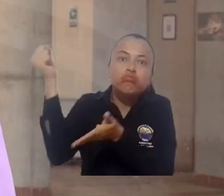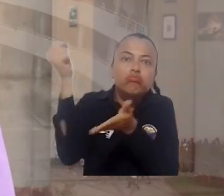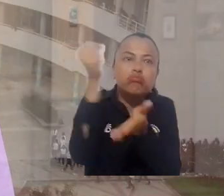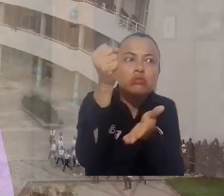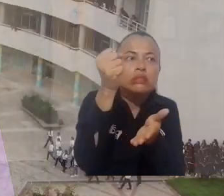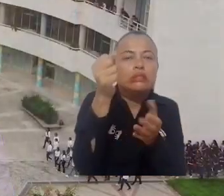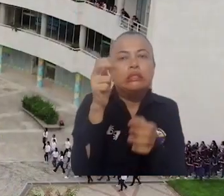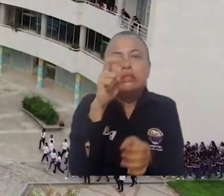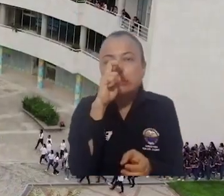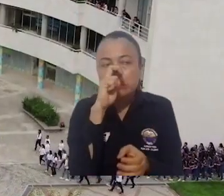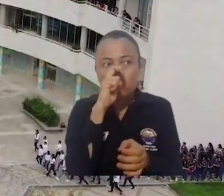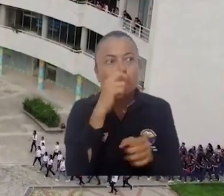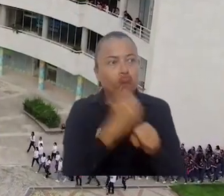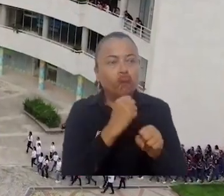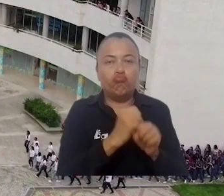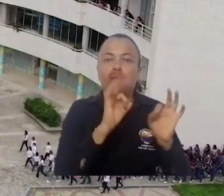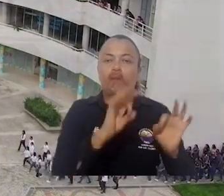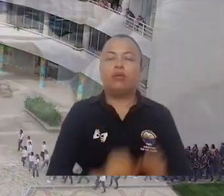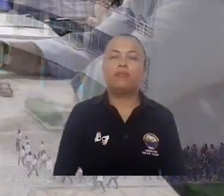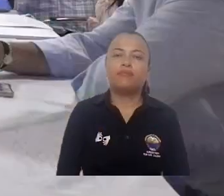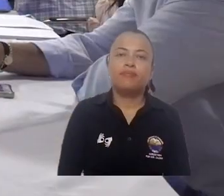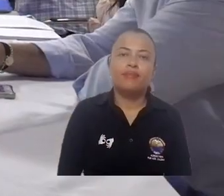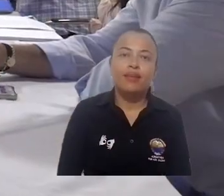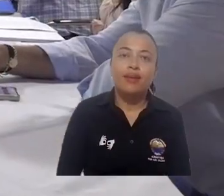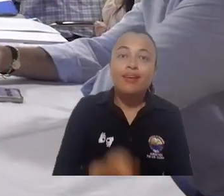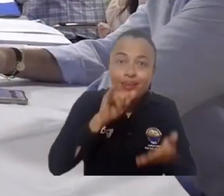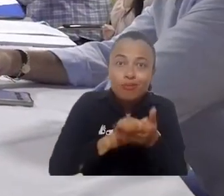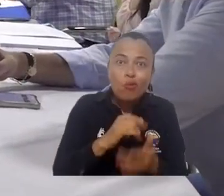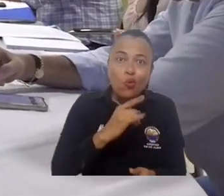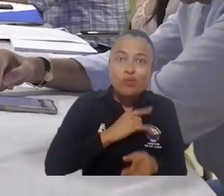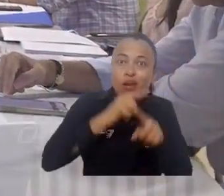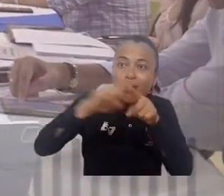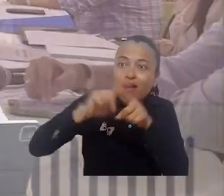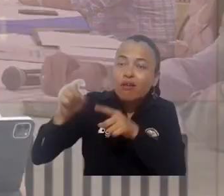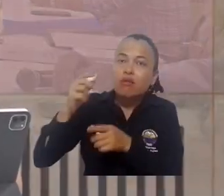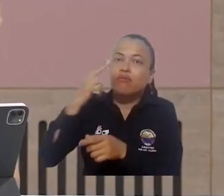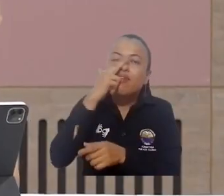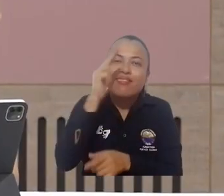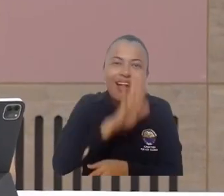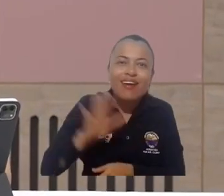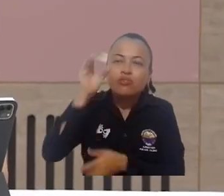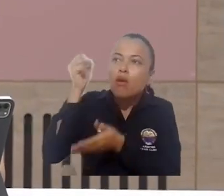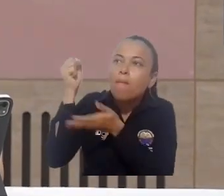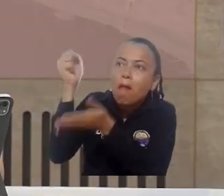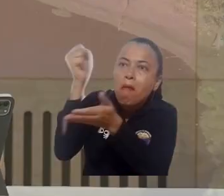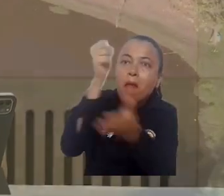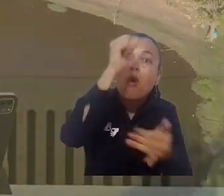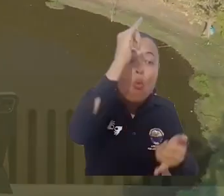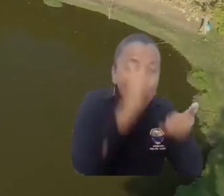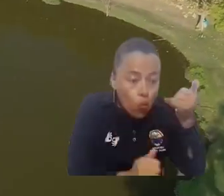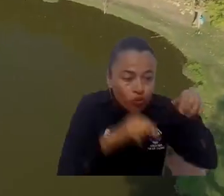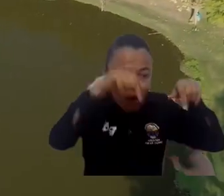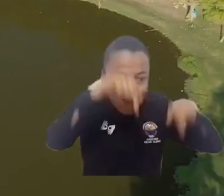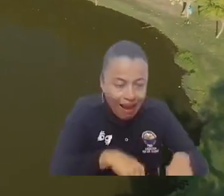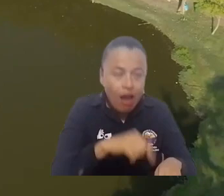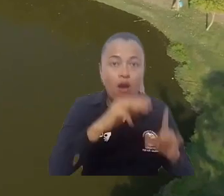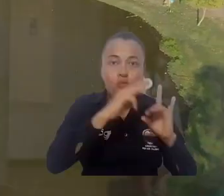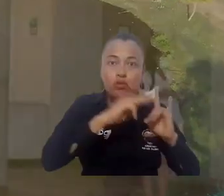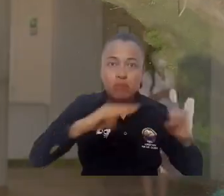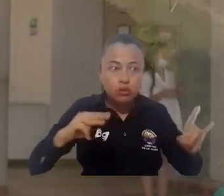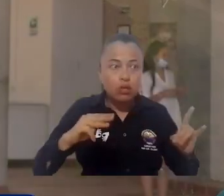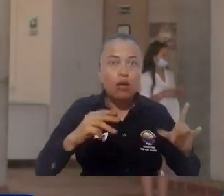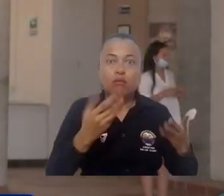el presupuesto que sabemos es bastante reducido a pesar de ser la universidad que está teniendo los últimos